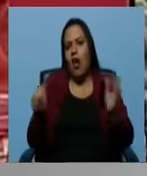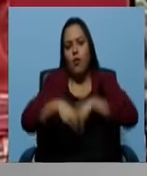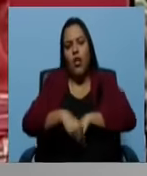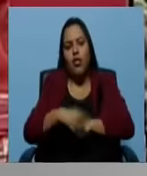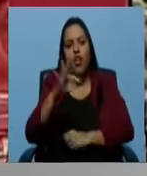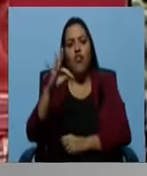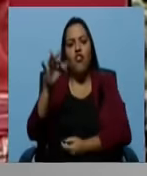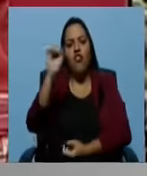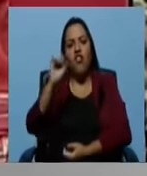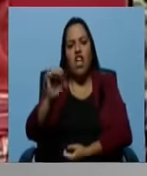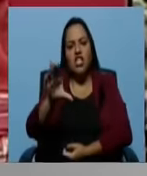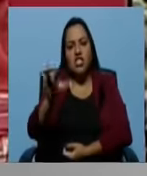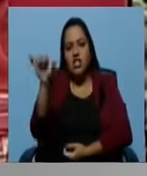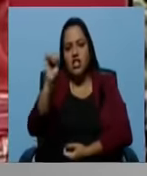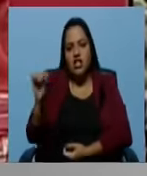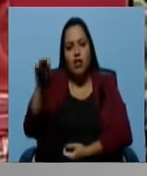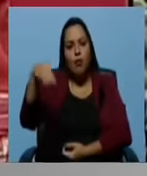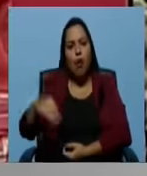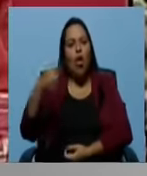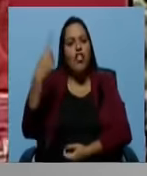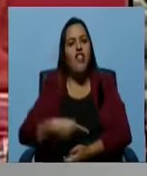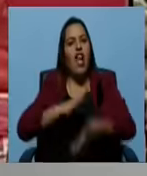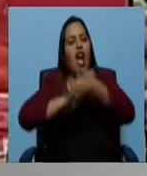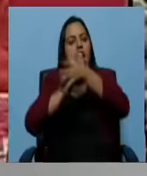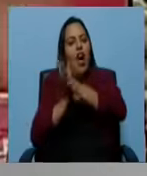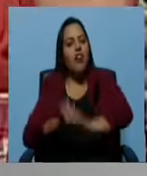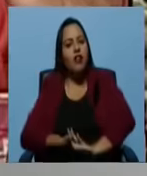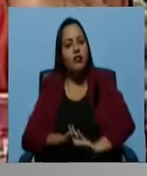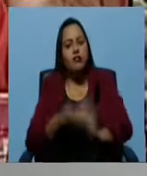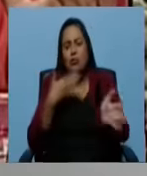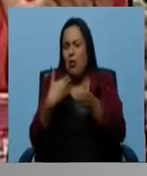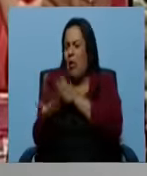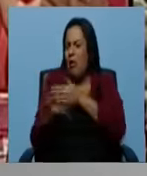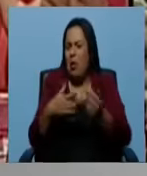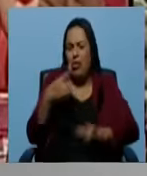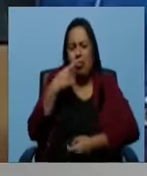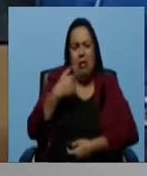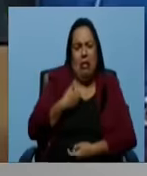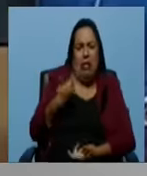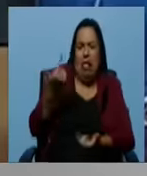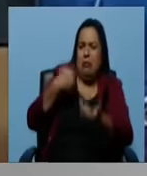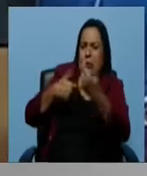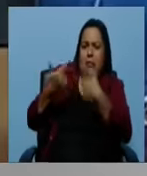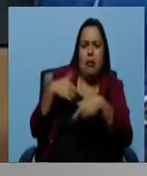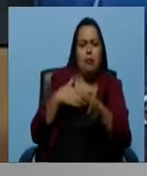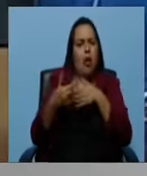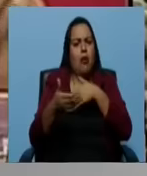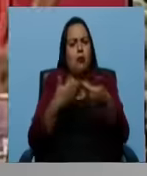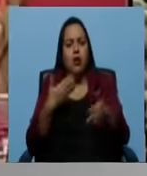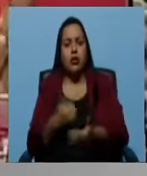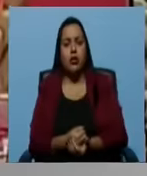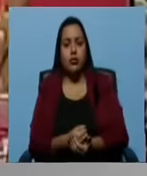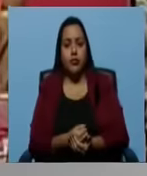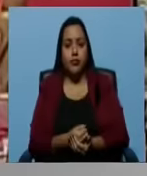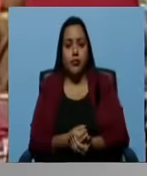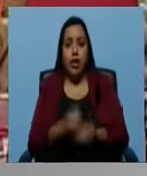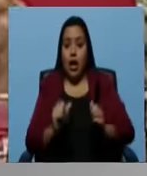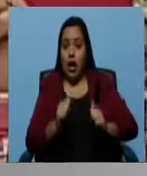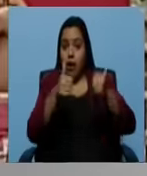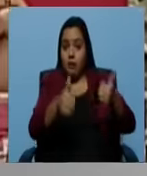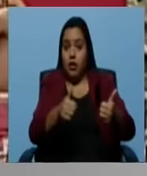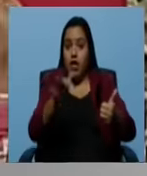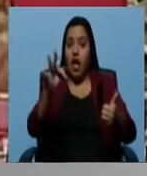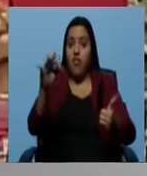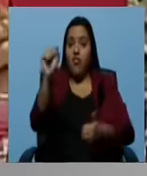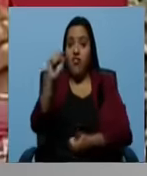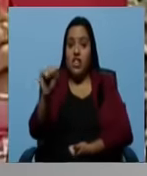derrotarlo y exterminarlo. Digan lo que nos digan. Pero donde se levante el fascismo, se le